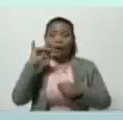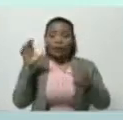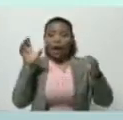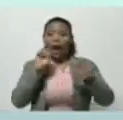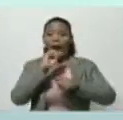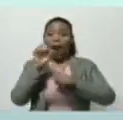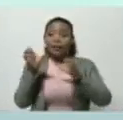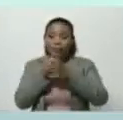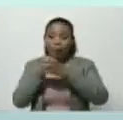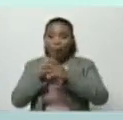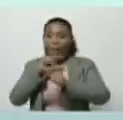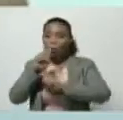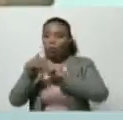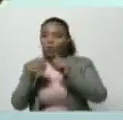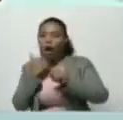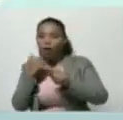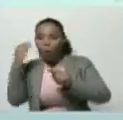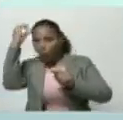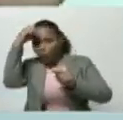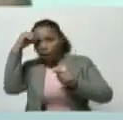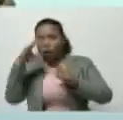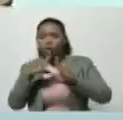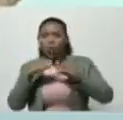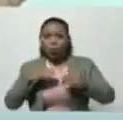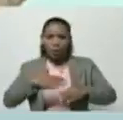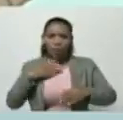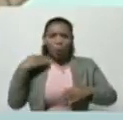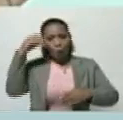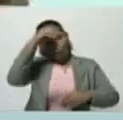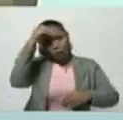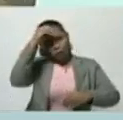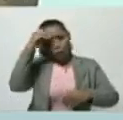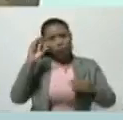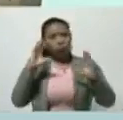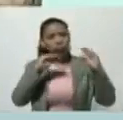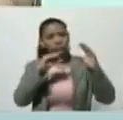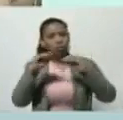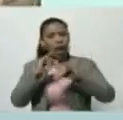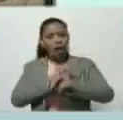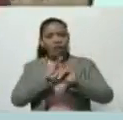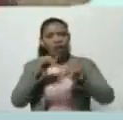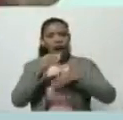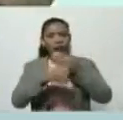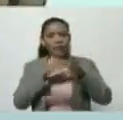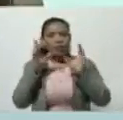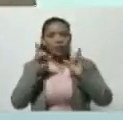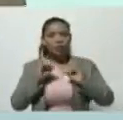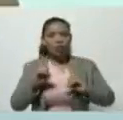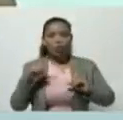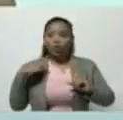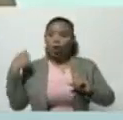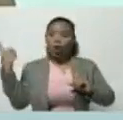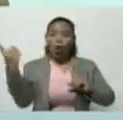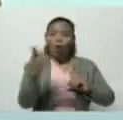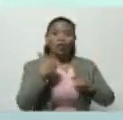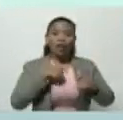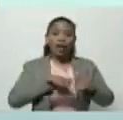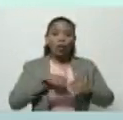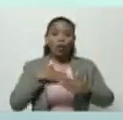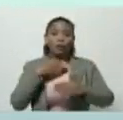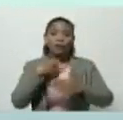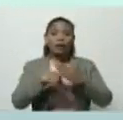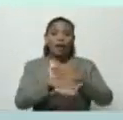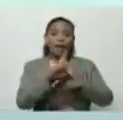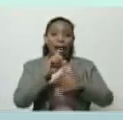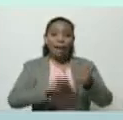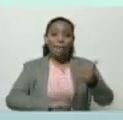consulta y todos podemos, ¿cómo se llama?, opinar. Y al final, cuando se toma una decisión, todos tenemos que salir a apoyar